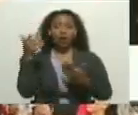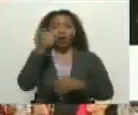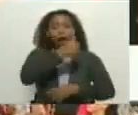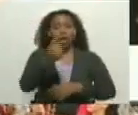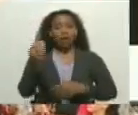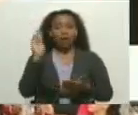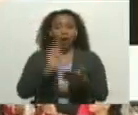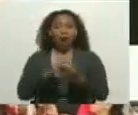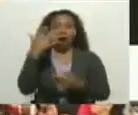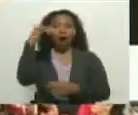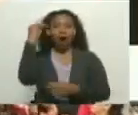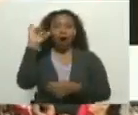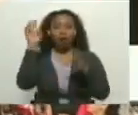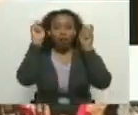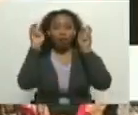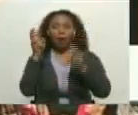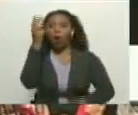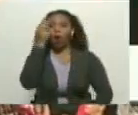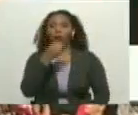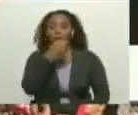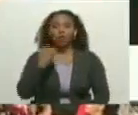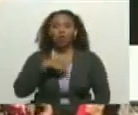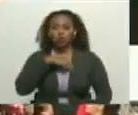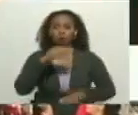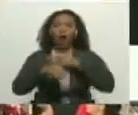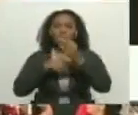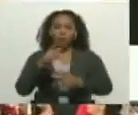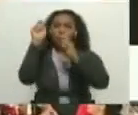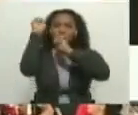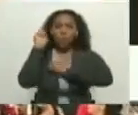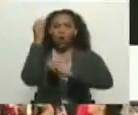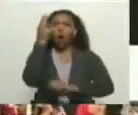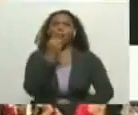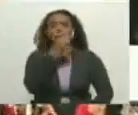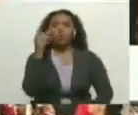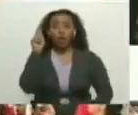una coyuntura, un compromiso, lo asumimos. Y ese juramento nos da fuerza.